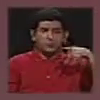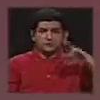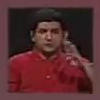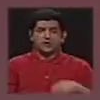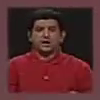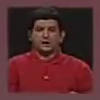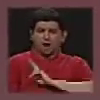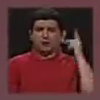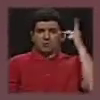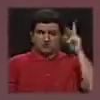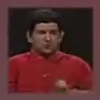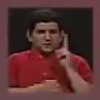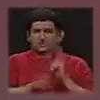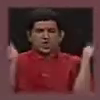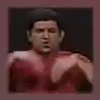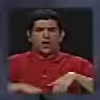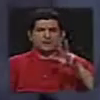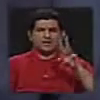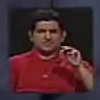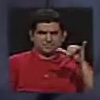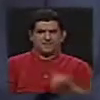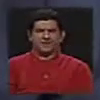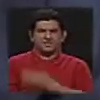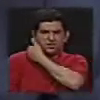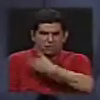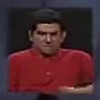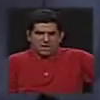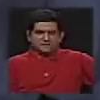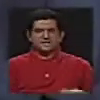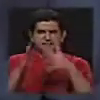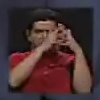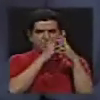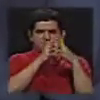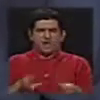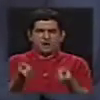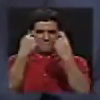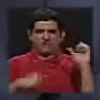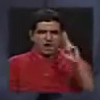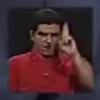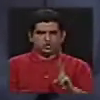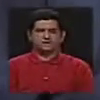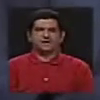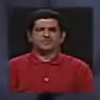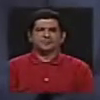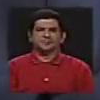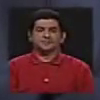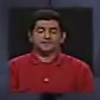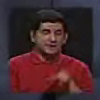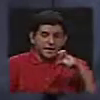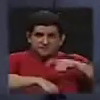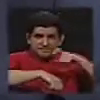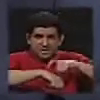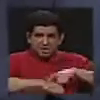voluntad política para utilizarlos. El 3 de mayo vendrá el presidente de Estados Unidos a Costa Rica. Si de aquí a allá, que